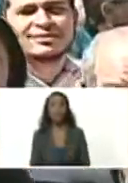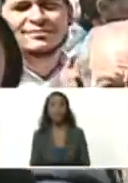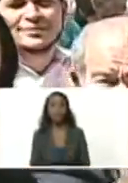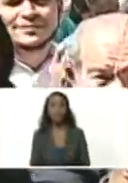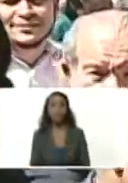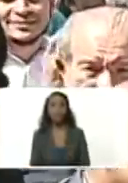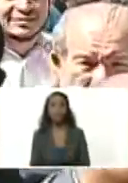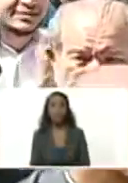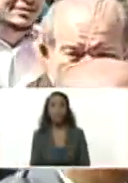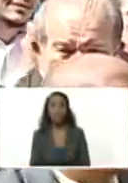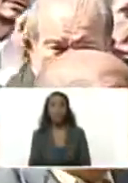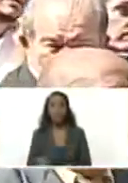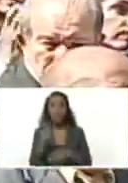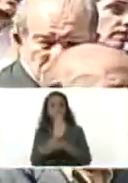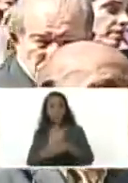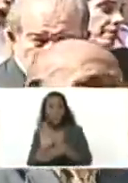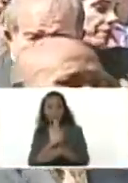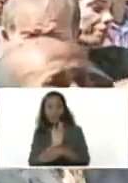el que sana al enfermo.